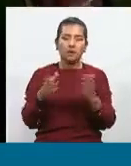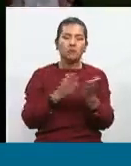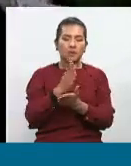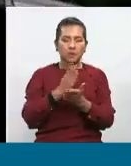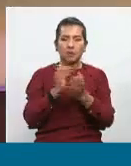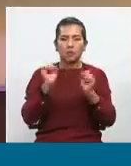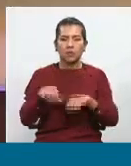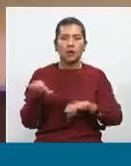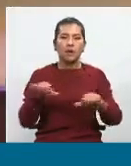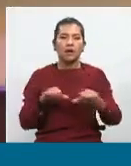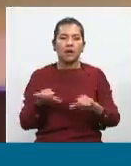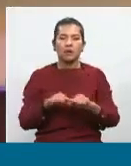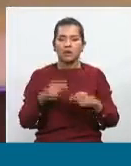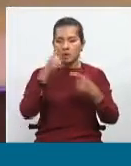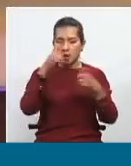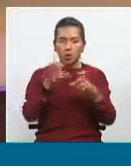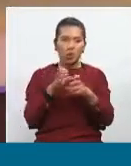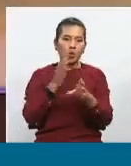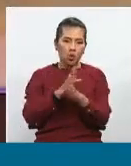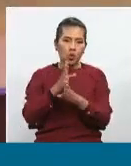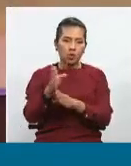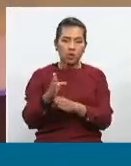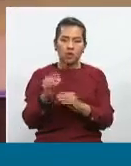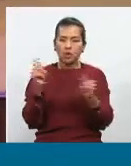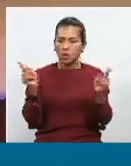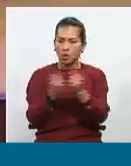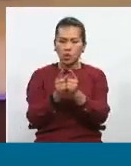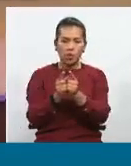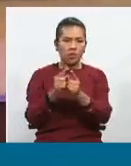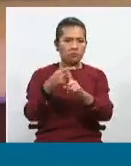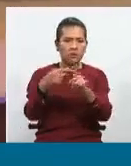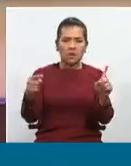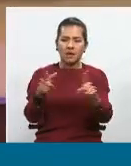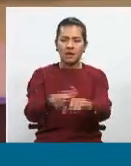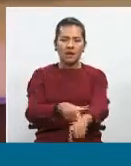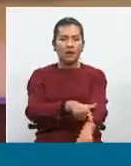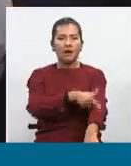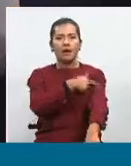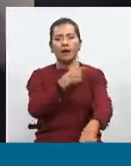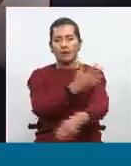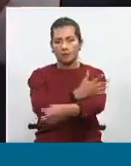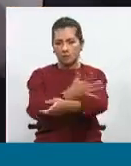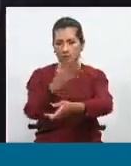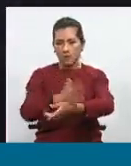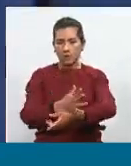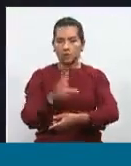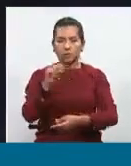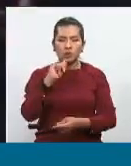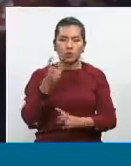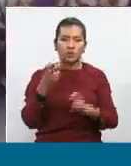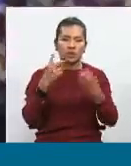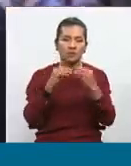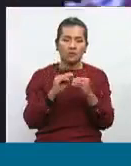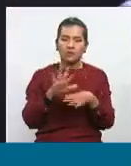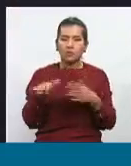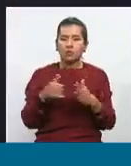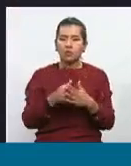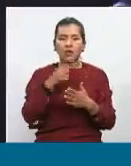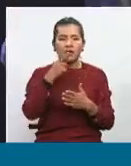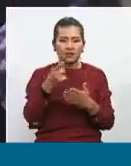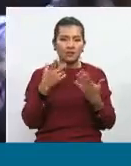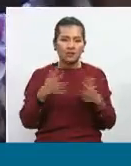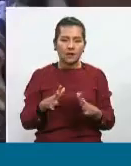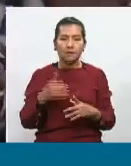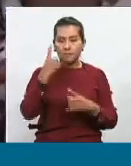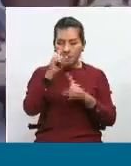acciones concretas de corto, mediano y largo plazo, no solo para cumplir las 36 recomendaciones, sino, como tú bien lo decías, para